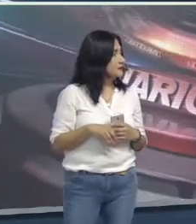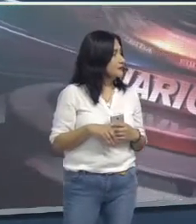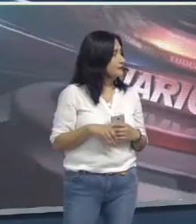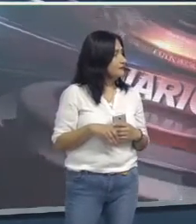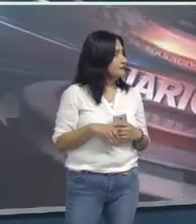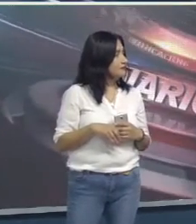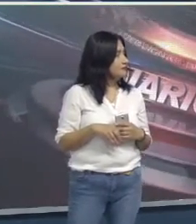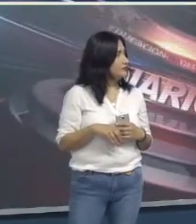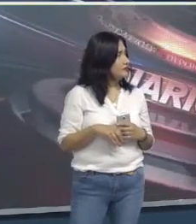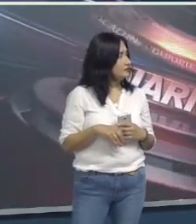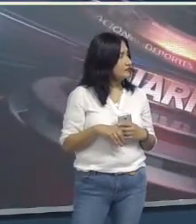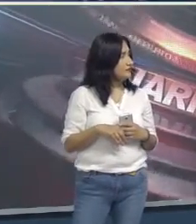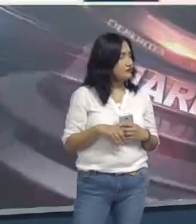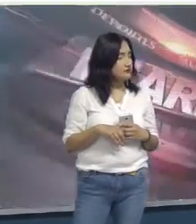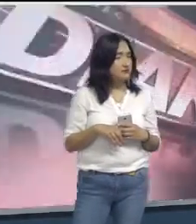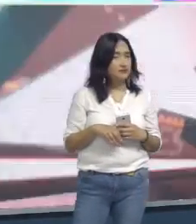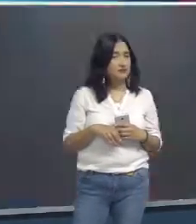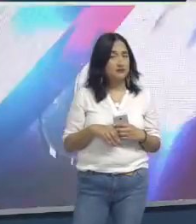situación en el centro cívico?